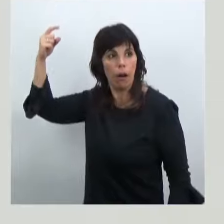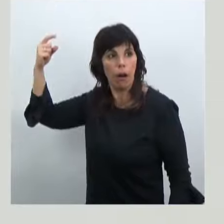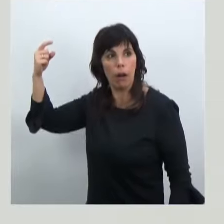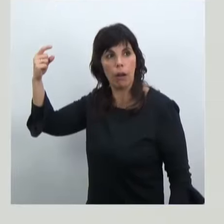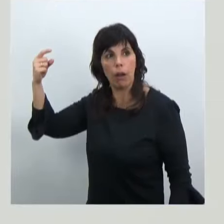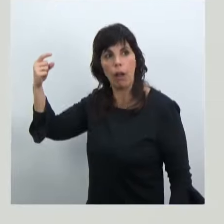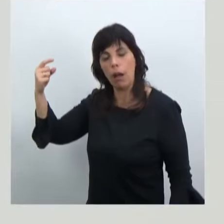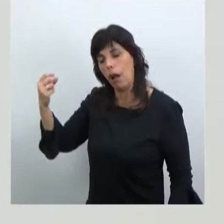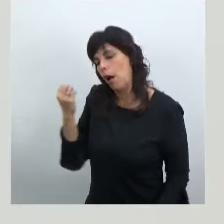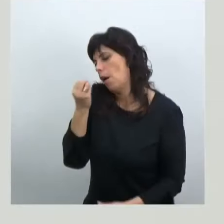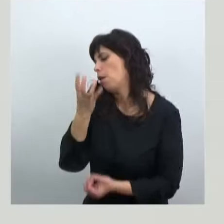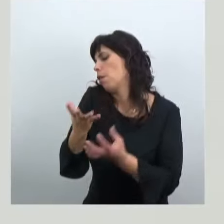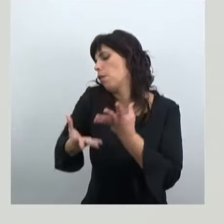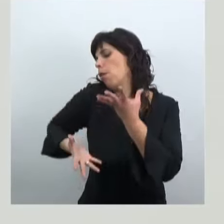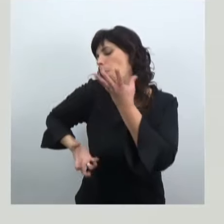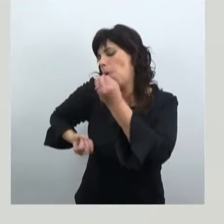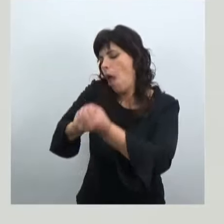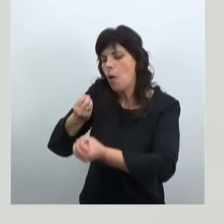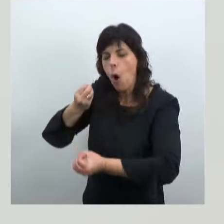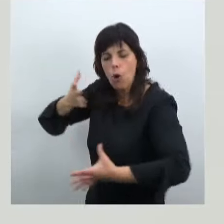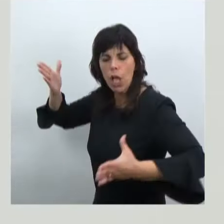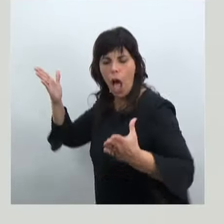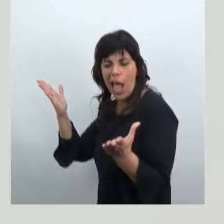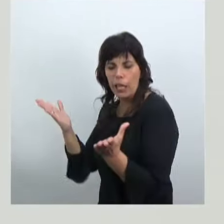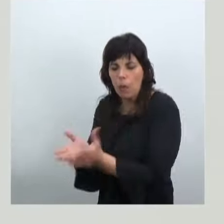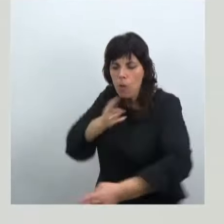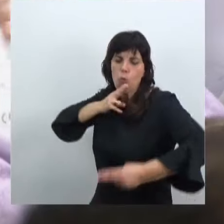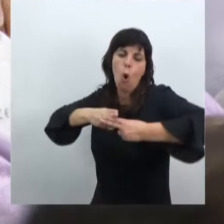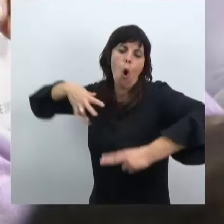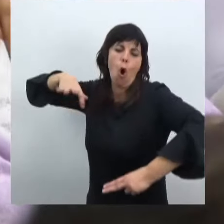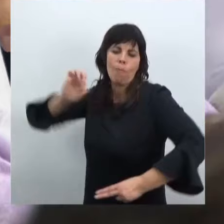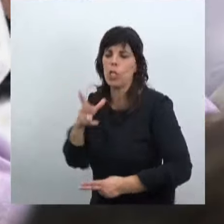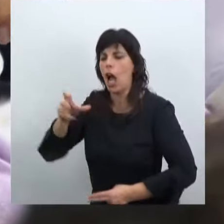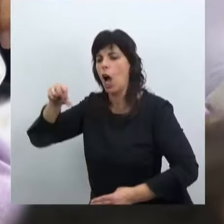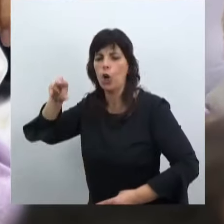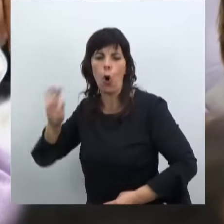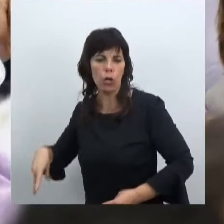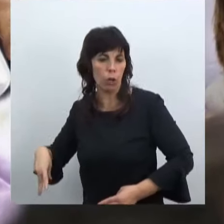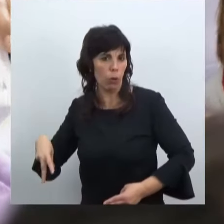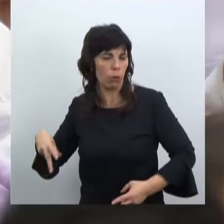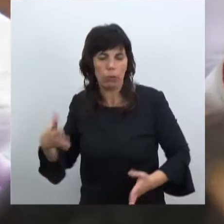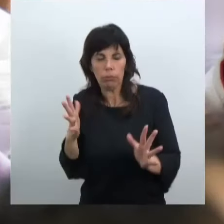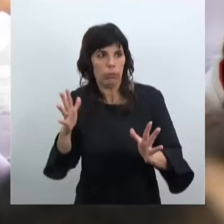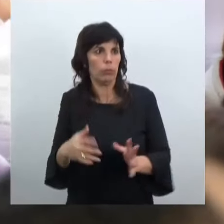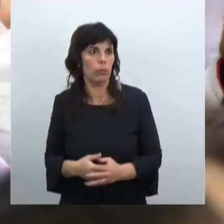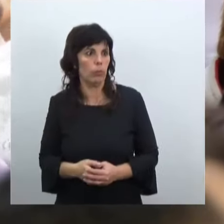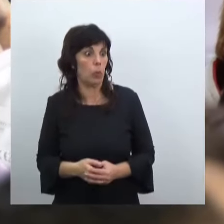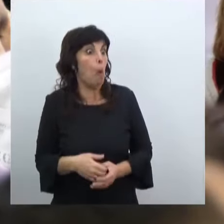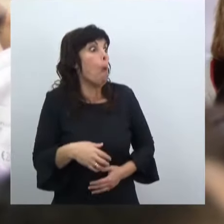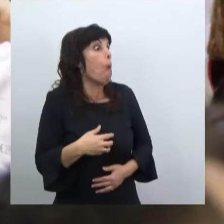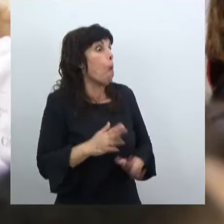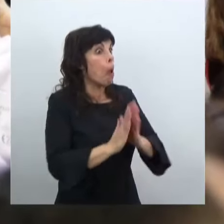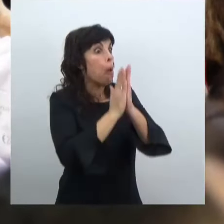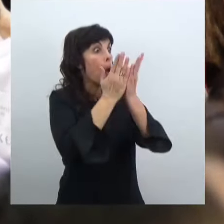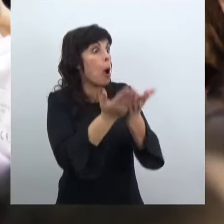Como la rosa en el valle Sharon. Yo la primera vez que oí eso, yo no sabía que había una rosa en la